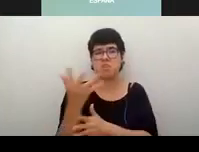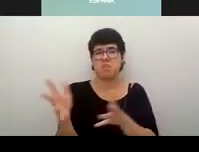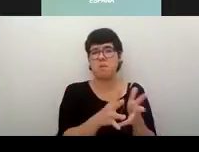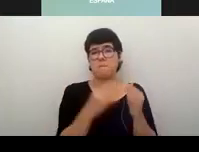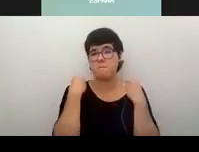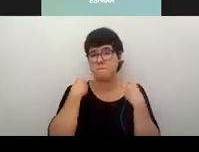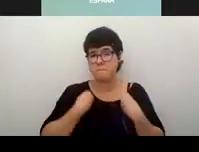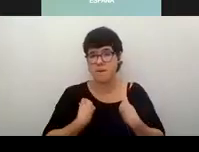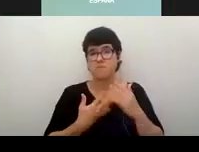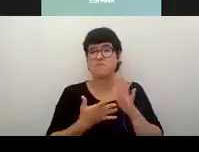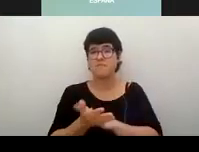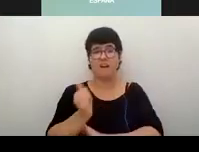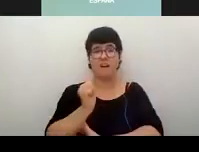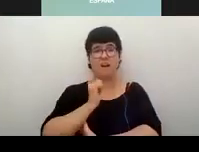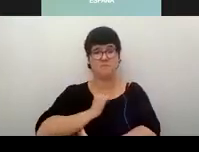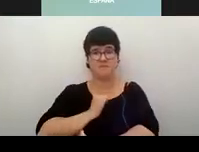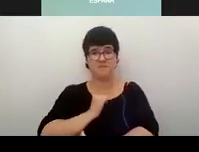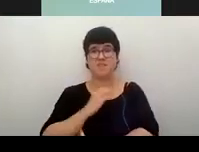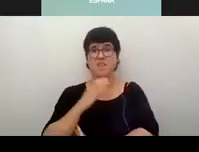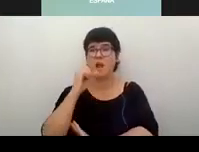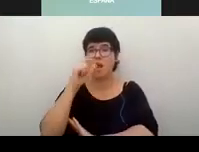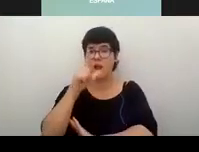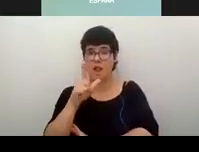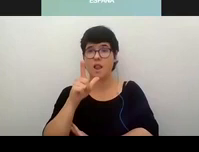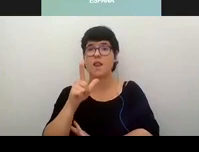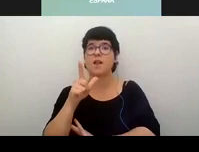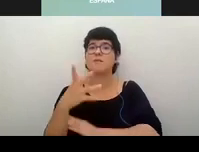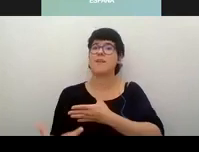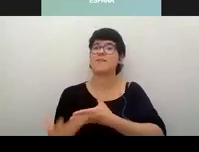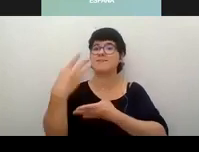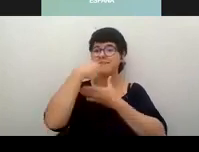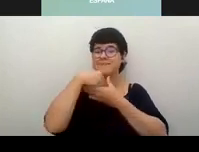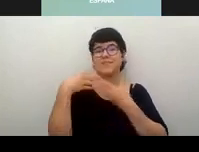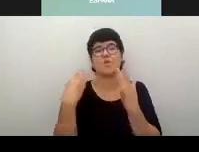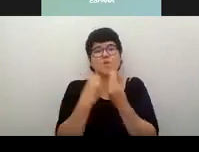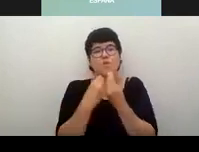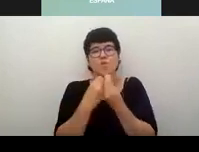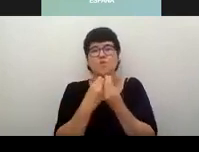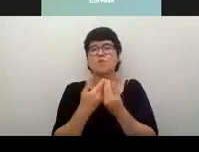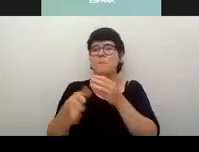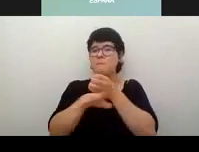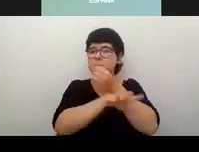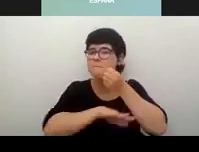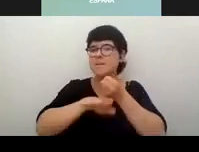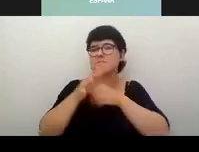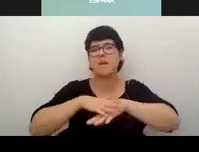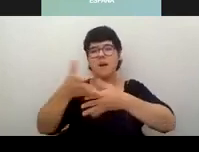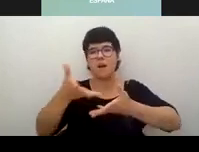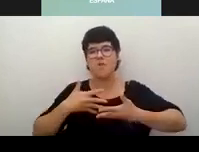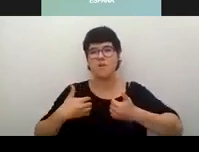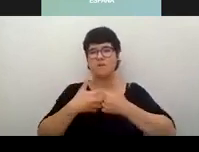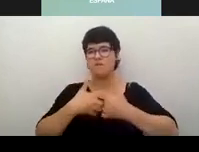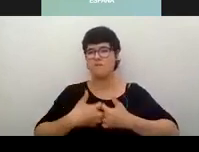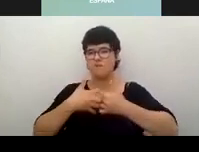y hemos de aprovechar esas calorías para que entren junto a elementos esenciales para nuestro funcionamiento.